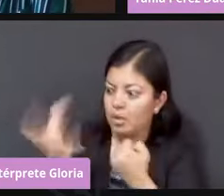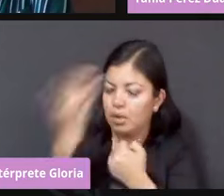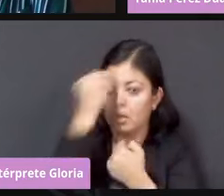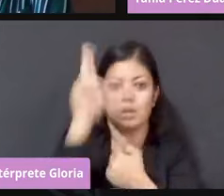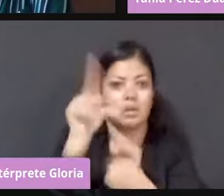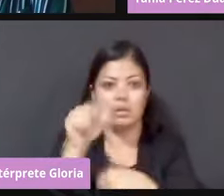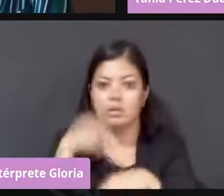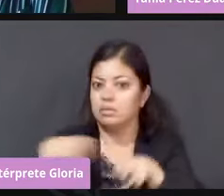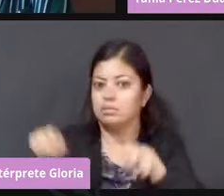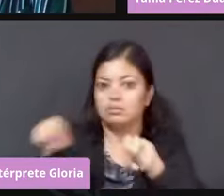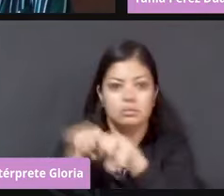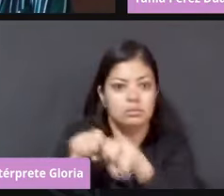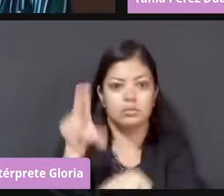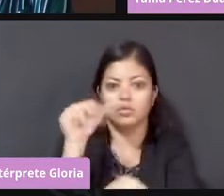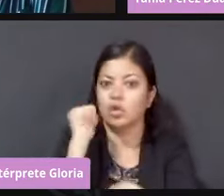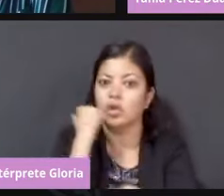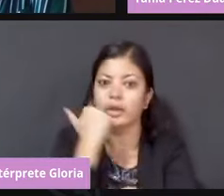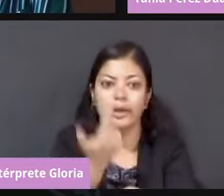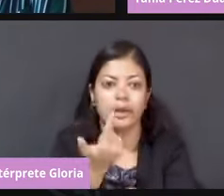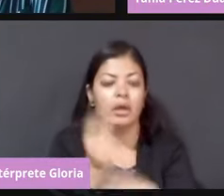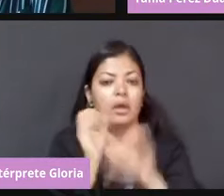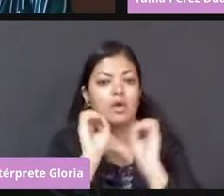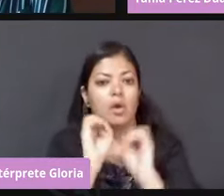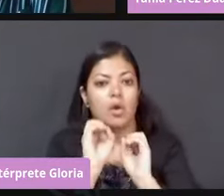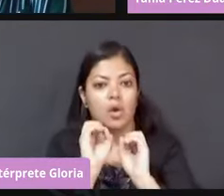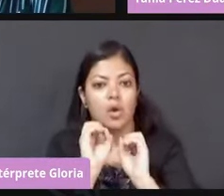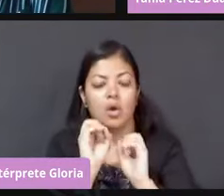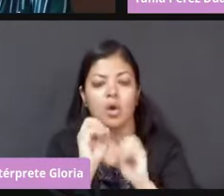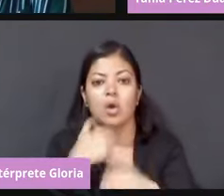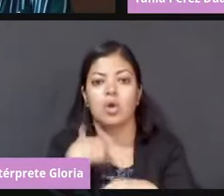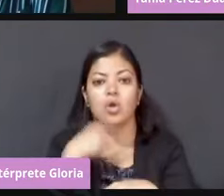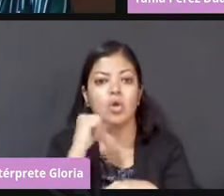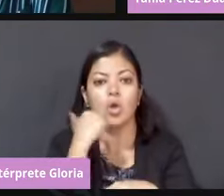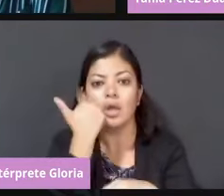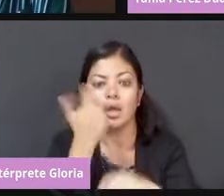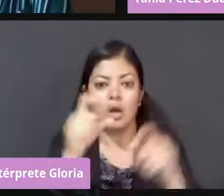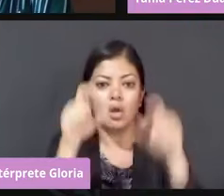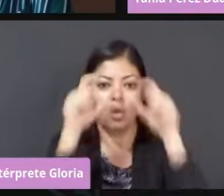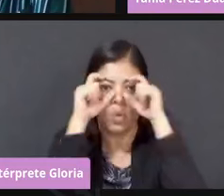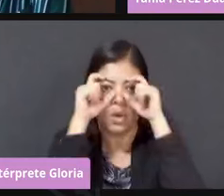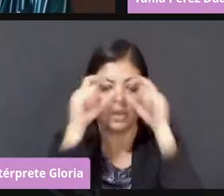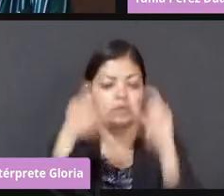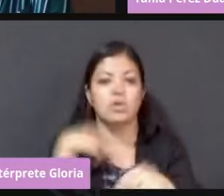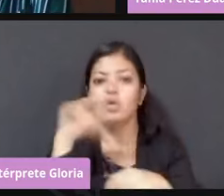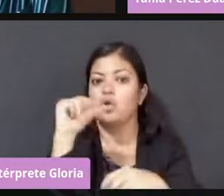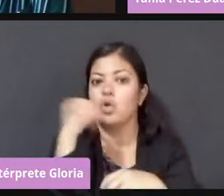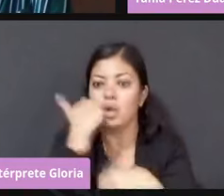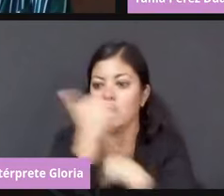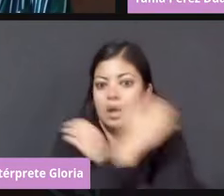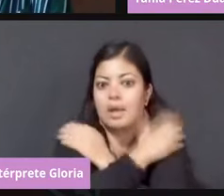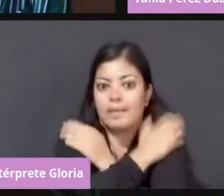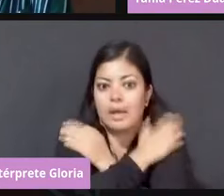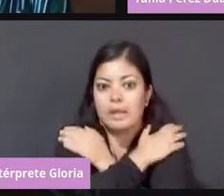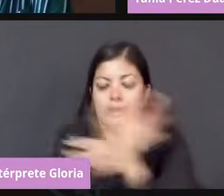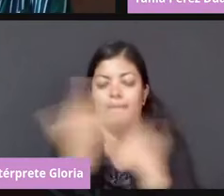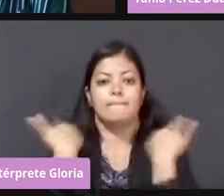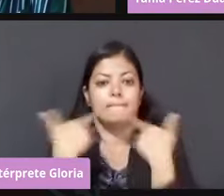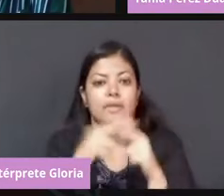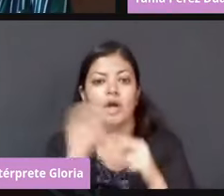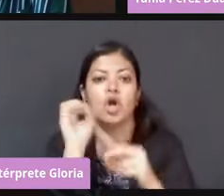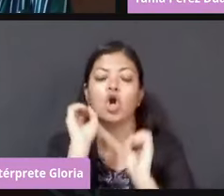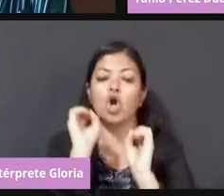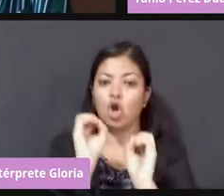sentar donde se sienta él, o no quiero realmente como usar lentes, entonces no quiero abrazar a mi maestra, o no